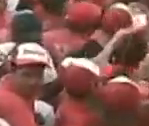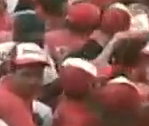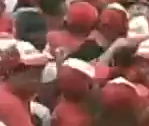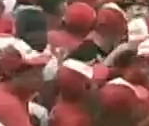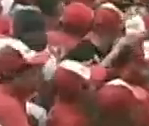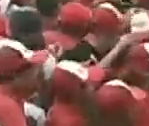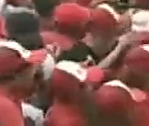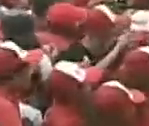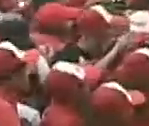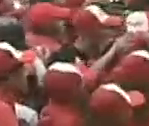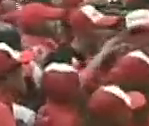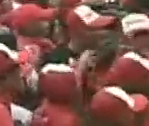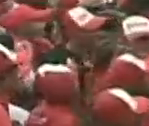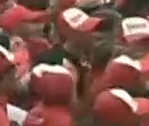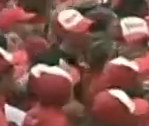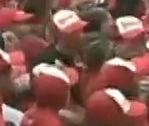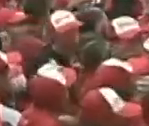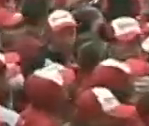luchando.